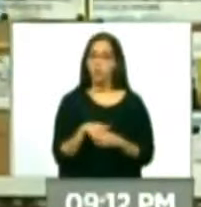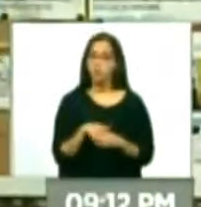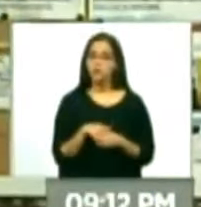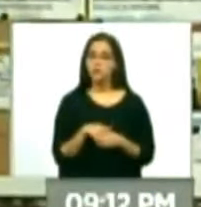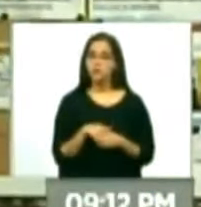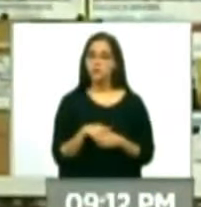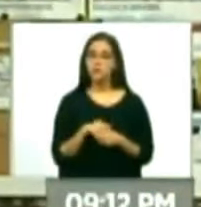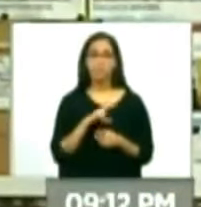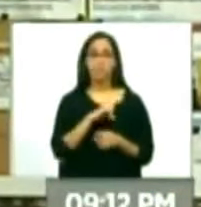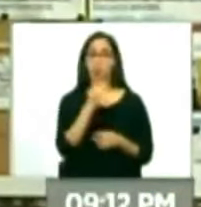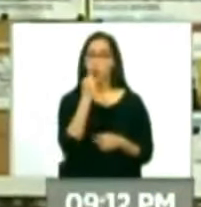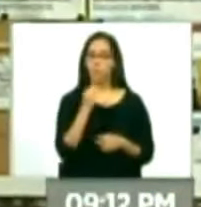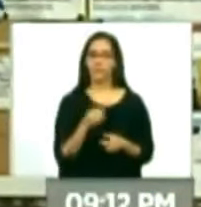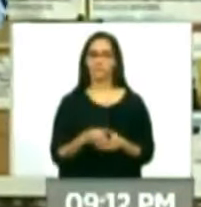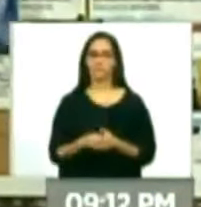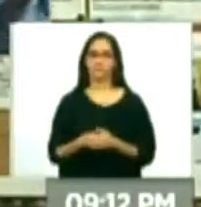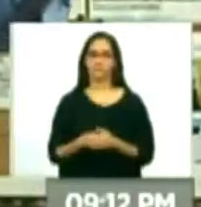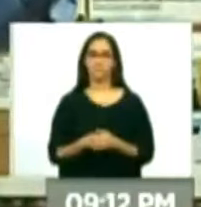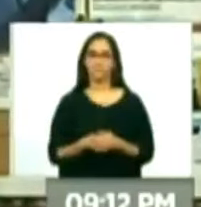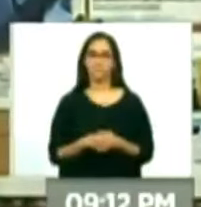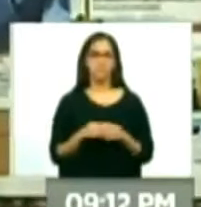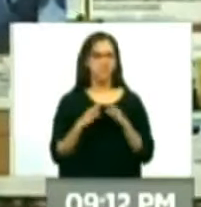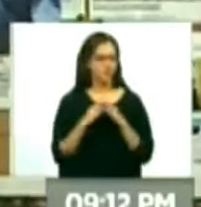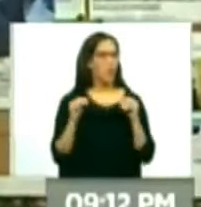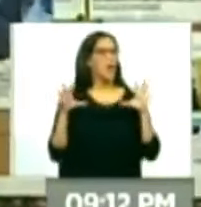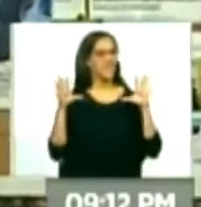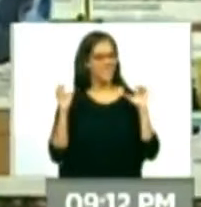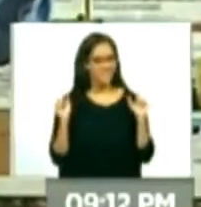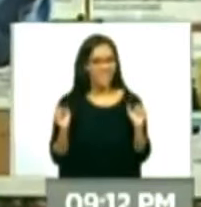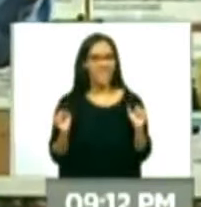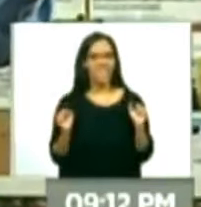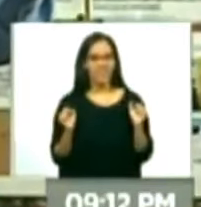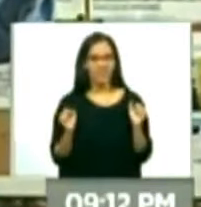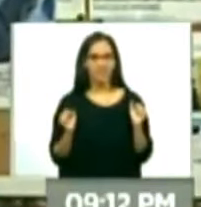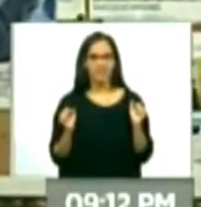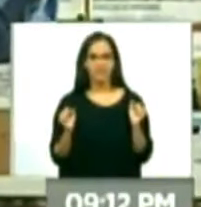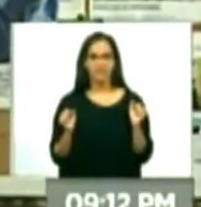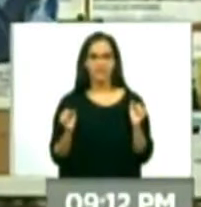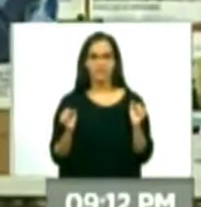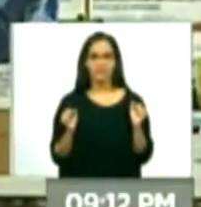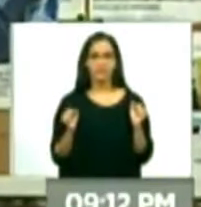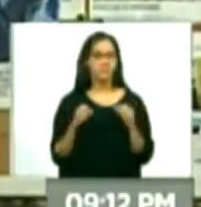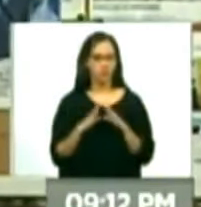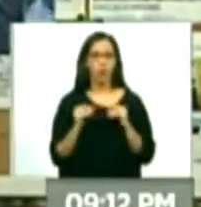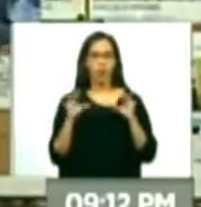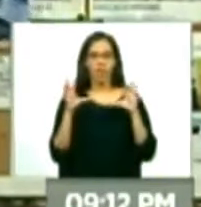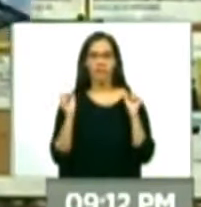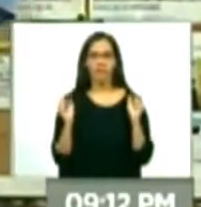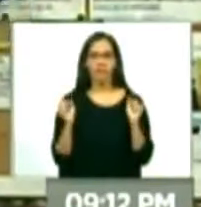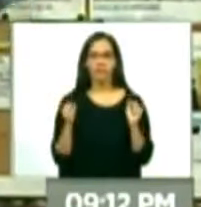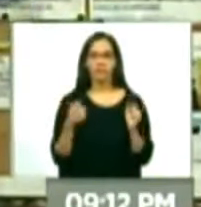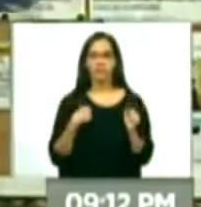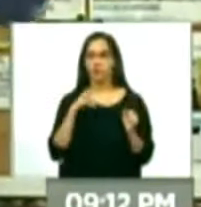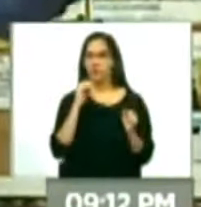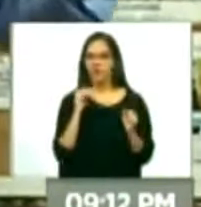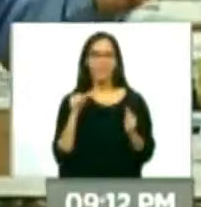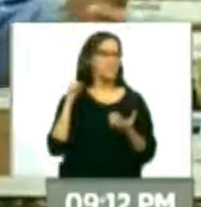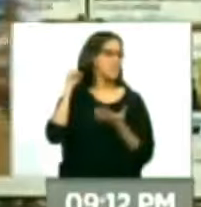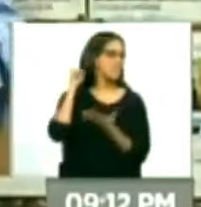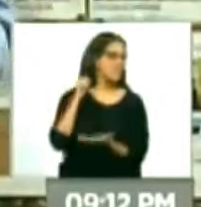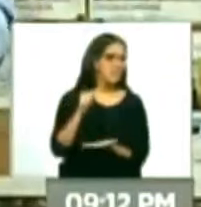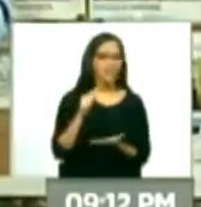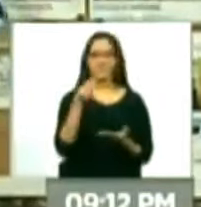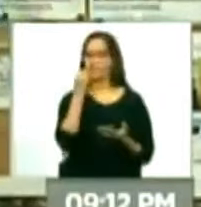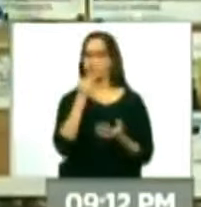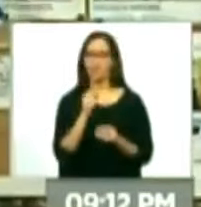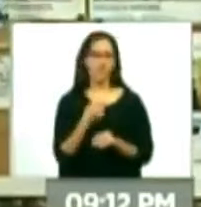no come. Todos entendieron eso, señora Delsa. Todo. Yo nunca hablé de clac, yo nunca hablé de los